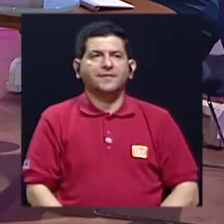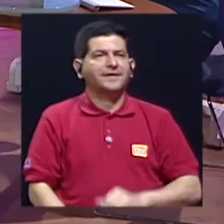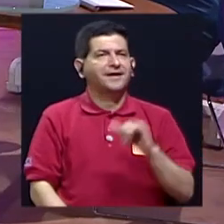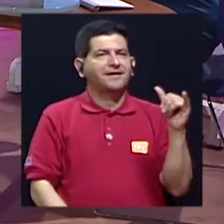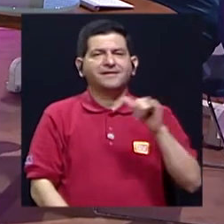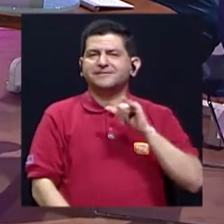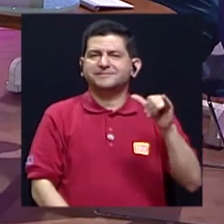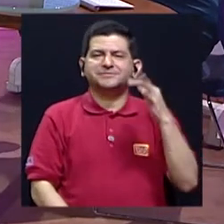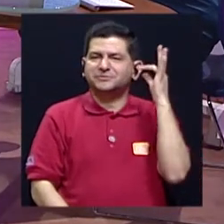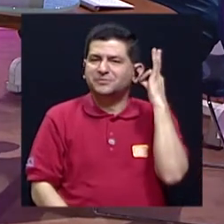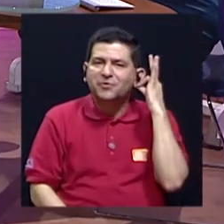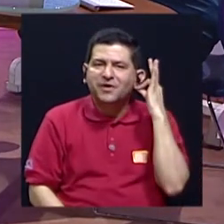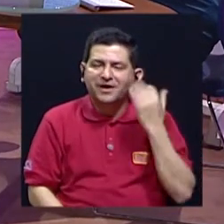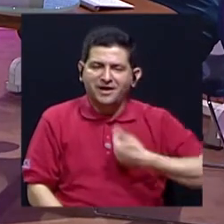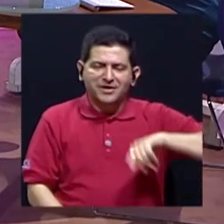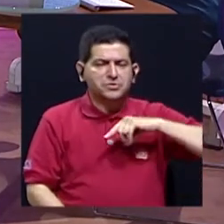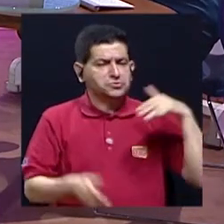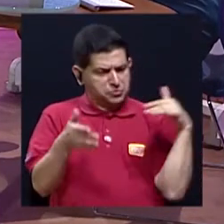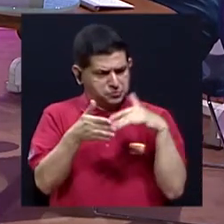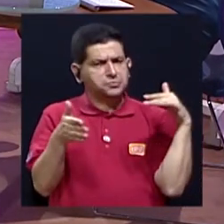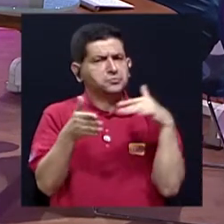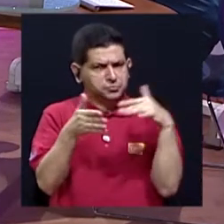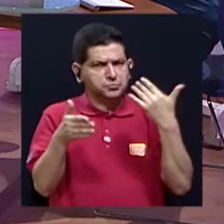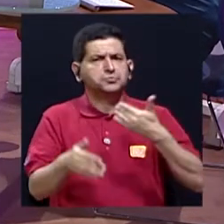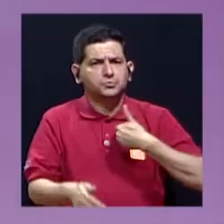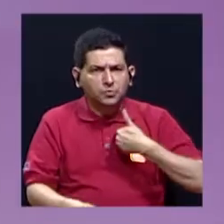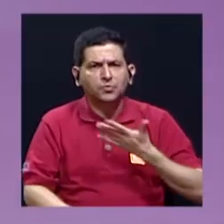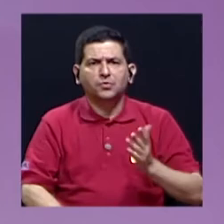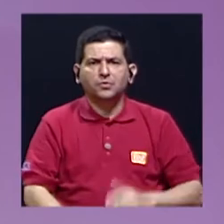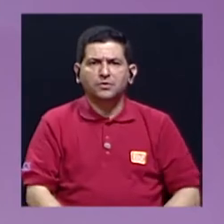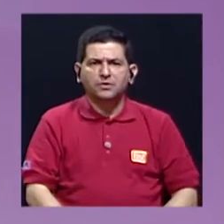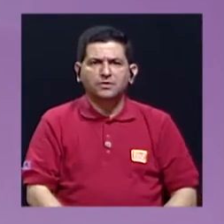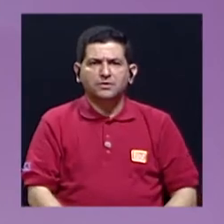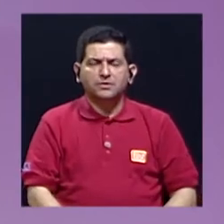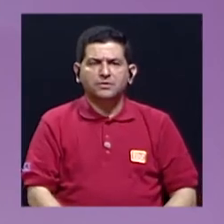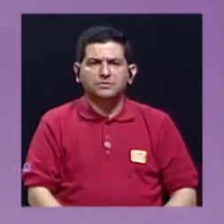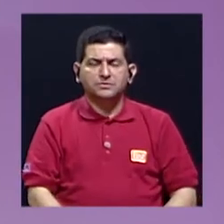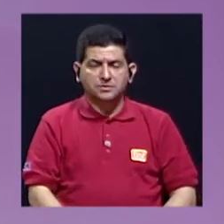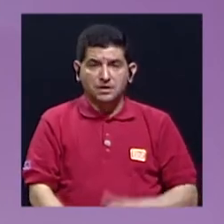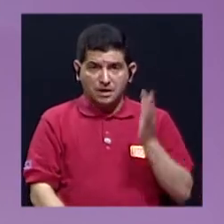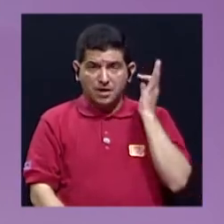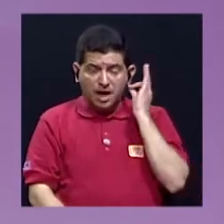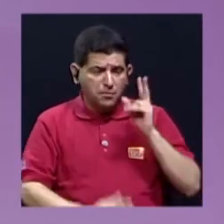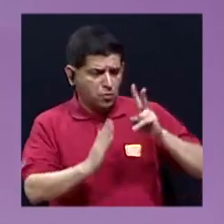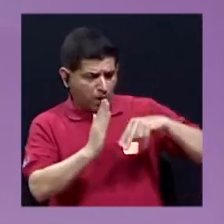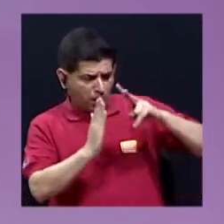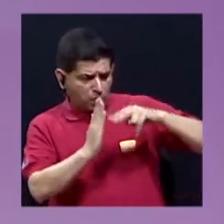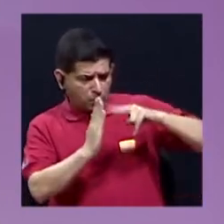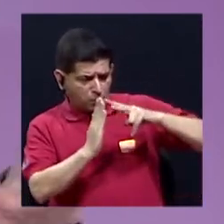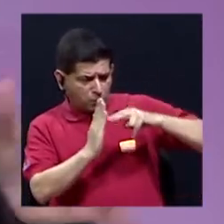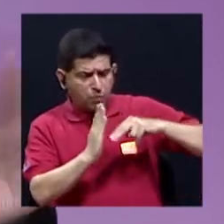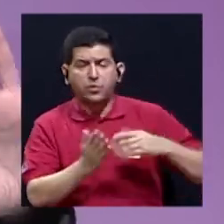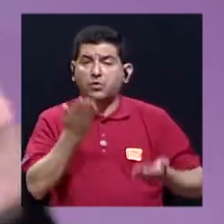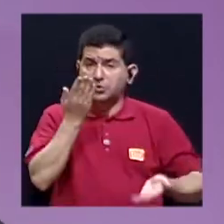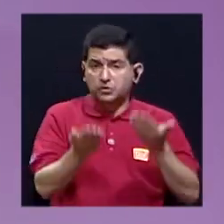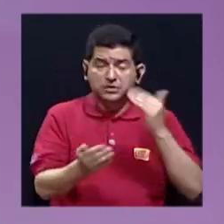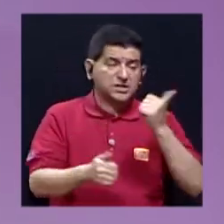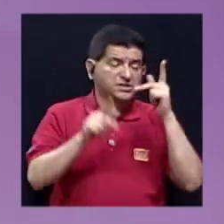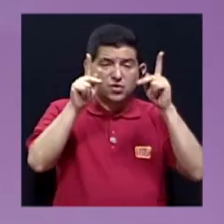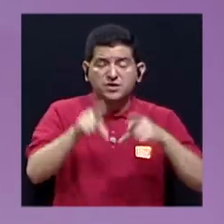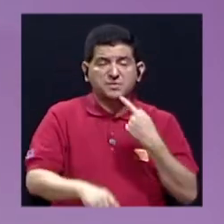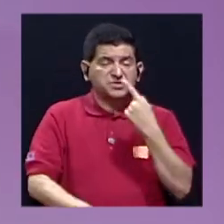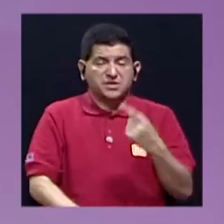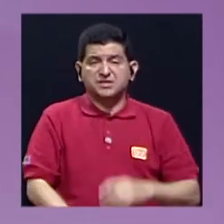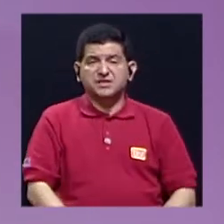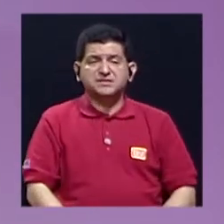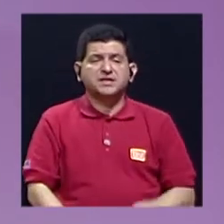también las mujeres somos muy estudiosas, o sea, las mujeres, lo que usted le da a la mujer, lo lee, ¿verdad? Y todo, tal vez otras personas llegarán a